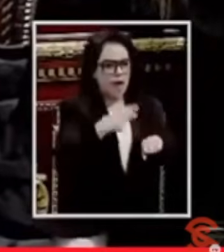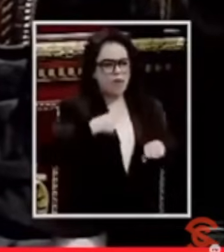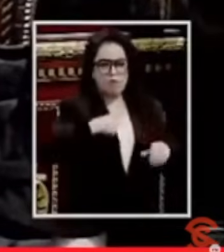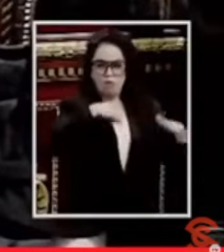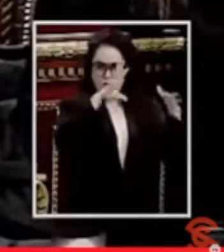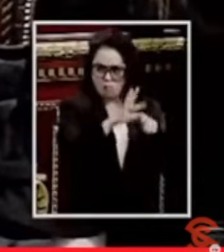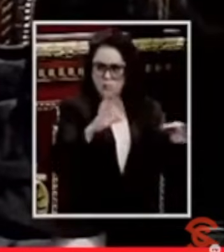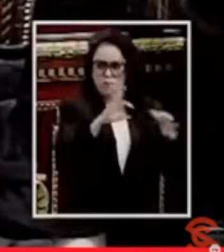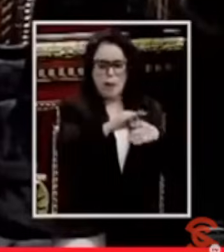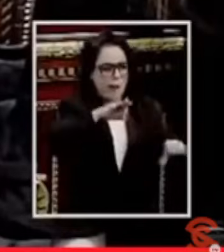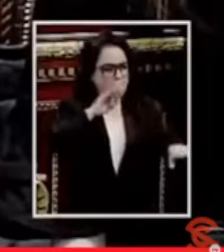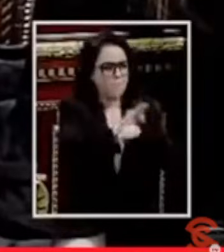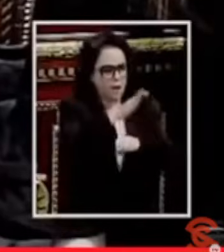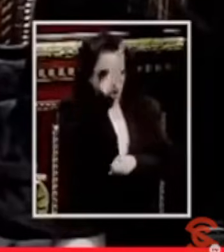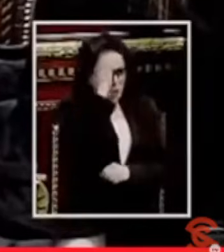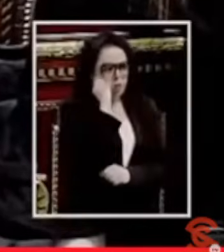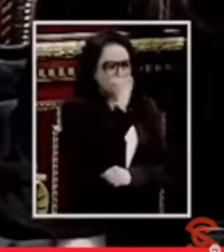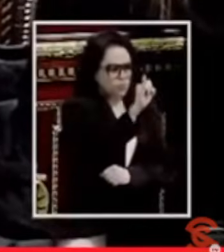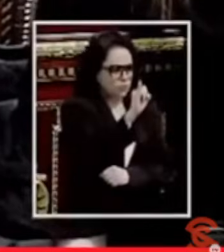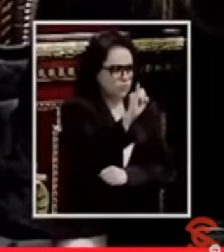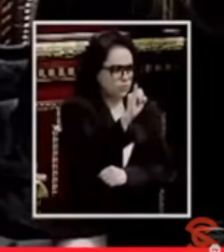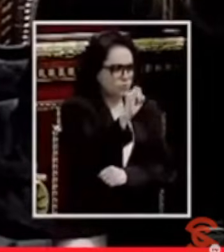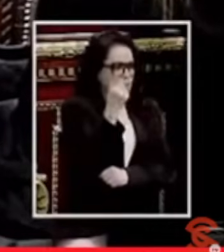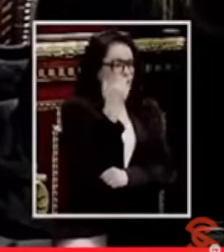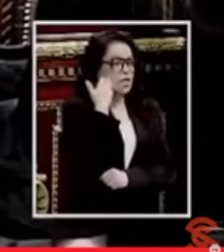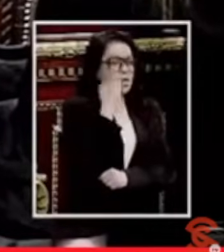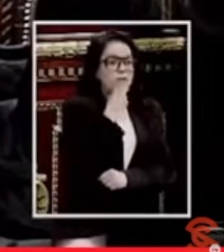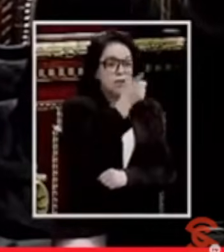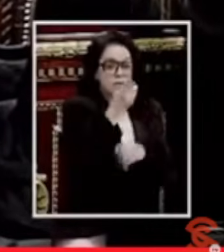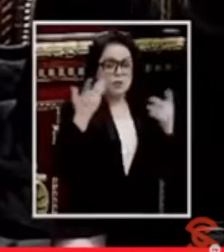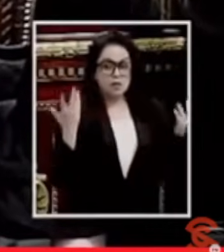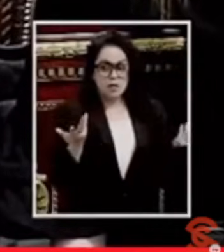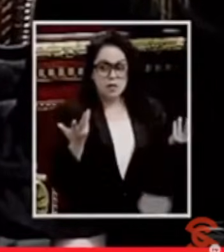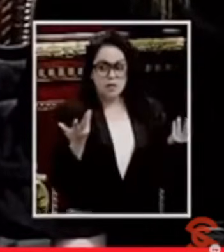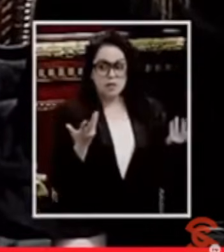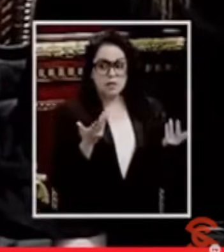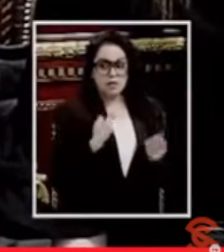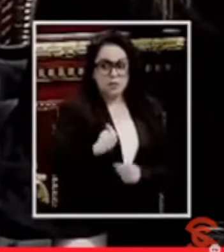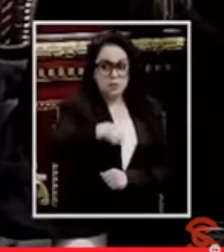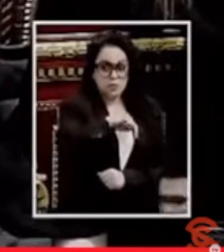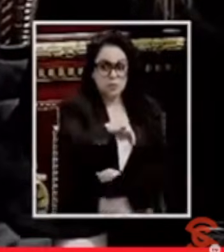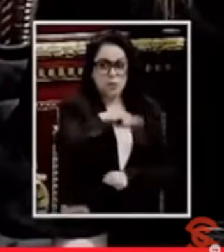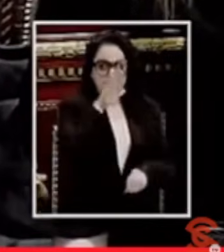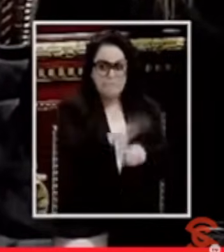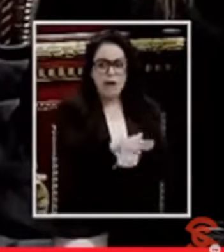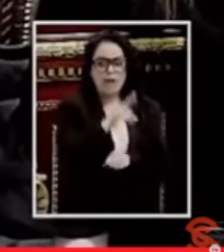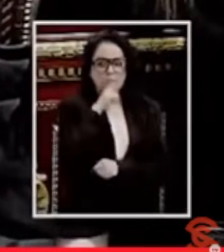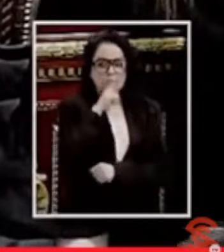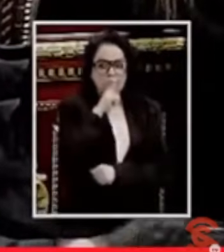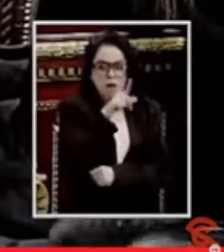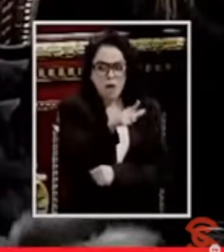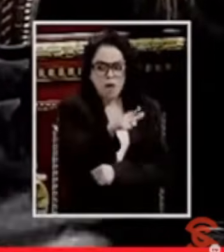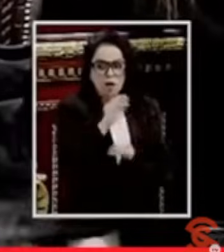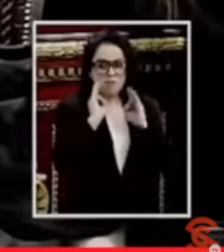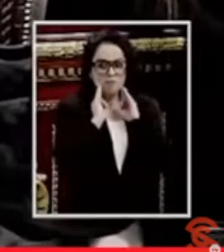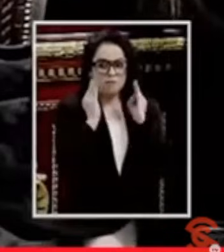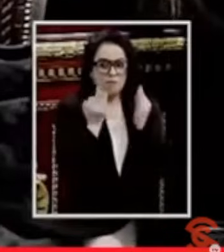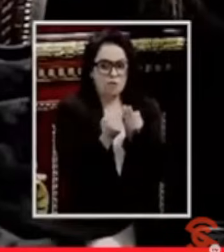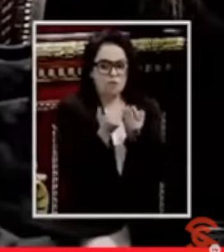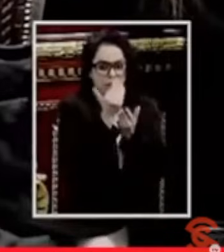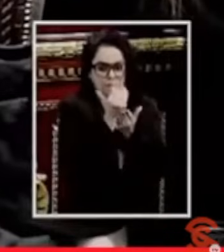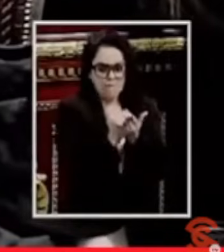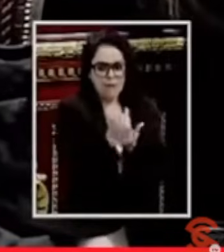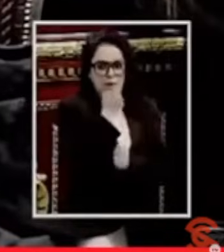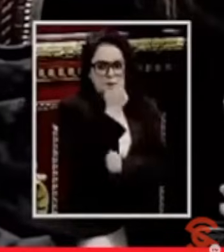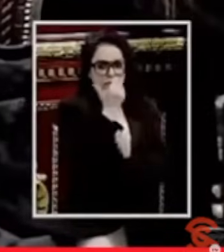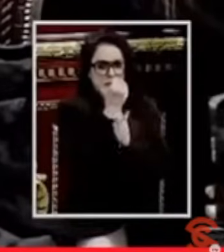legislativa, no hay una propuesta política, entonces pues lamentamos profundamente estas expresiones tan racistas hacia